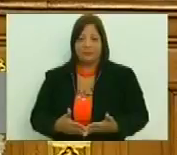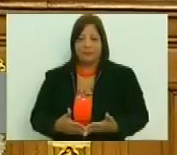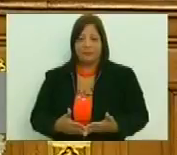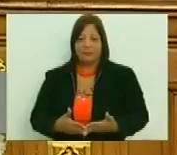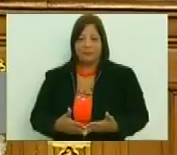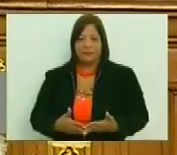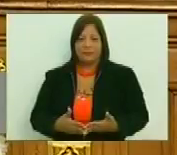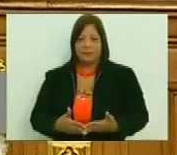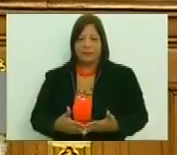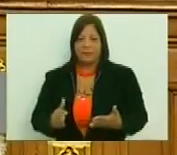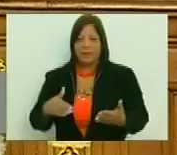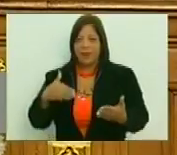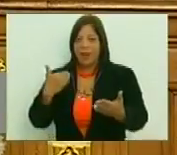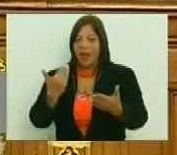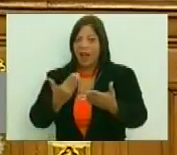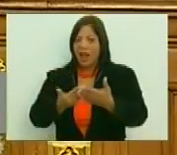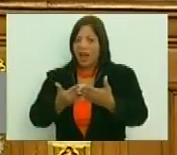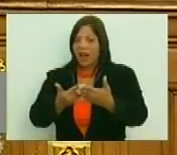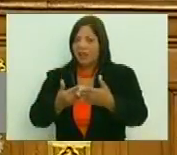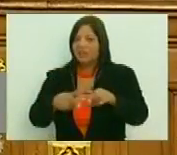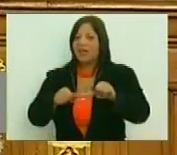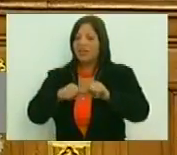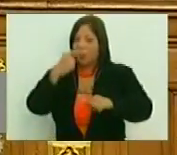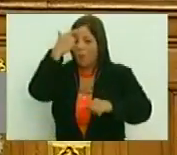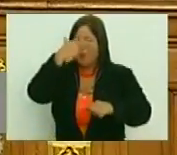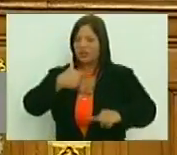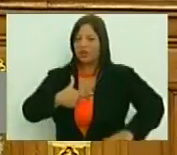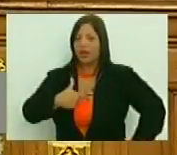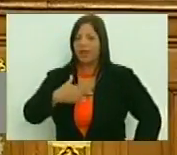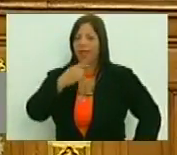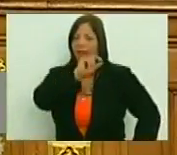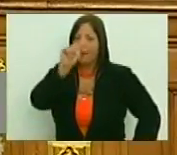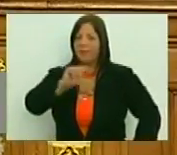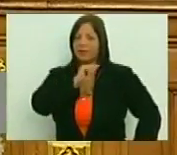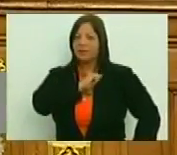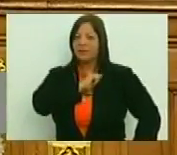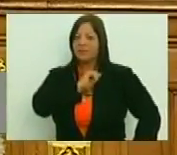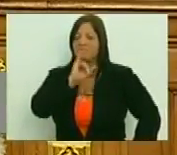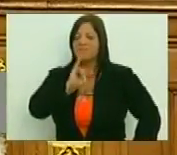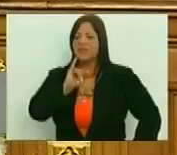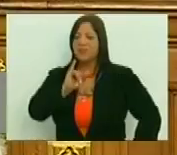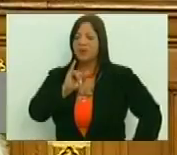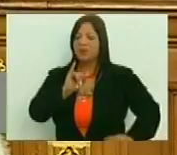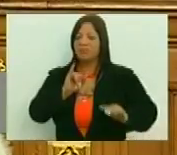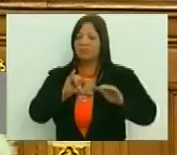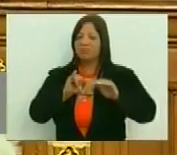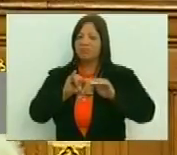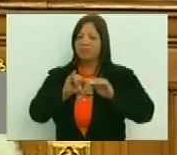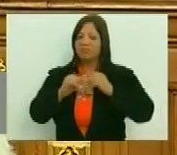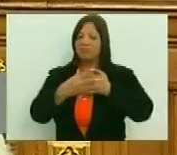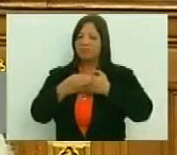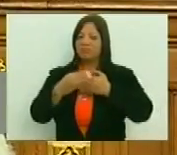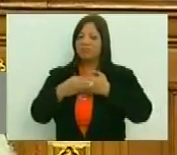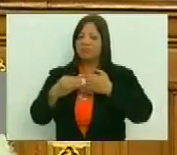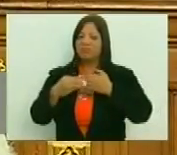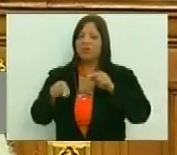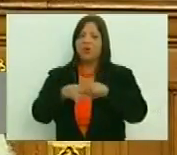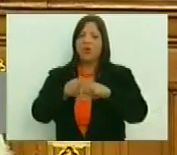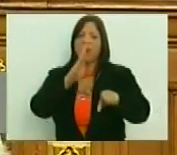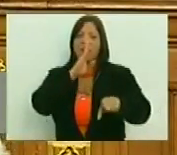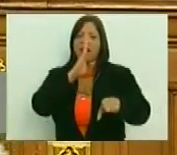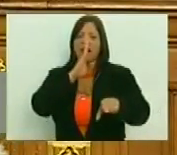hasta se ha cosificado su personalidad al punto de medir su valencia por su cuenta bancaria.